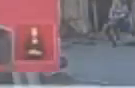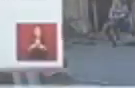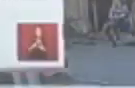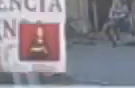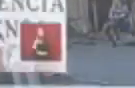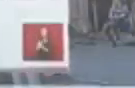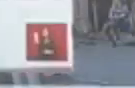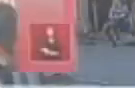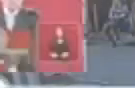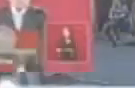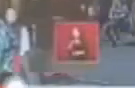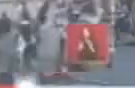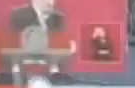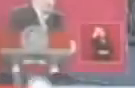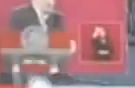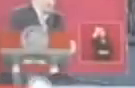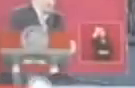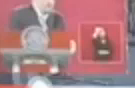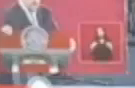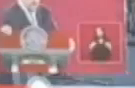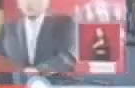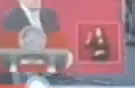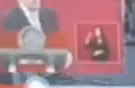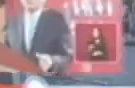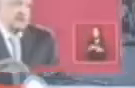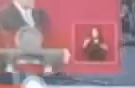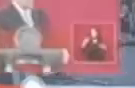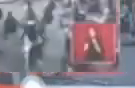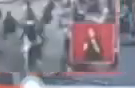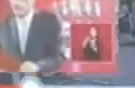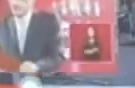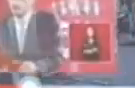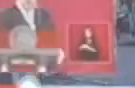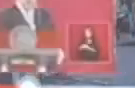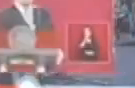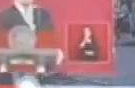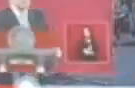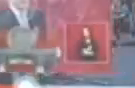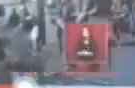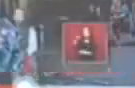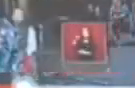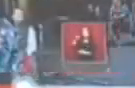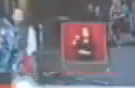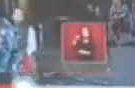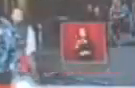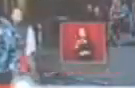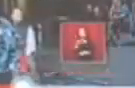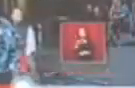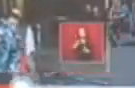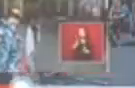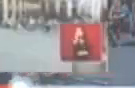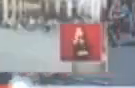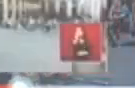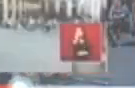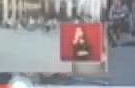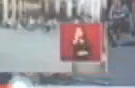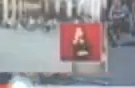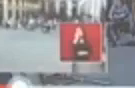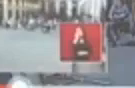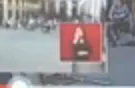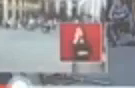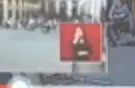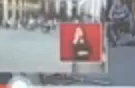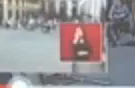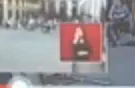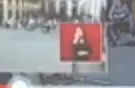platicar con Laurita Ceballos, familia, en relación a esta actuación de los jueces, que bueno, pues la verdad